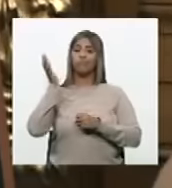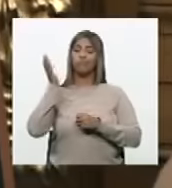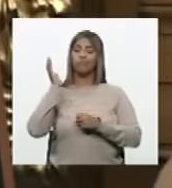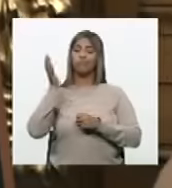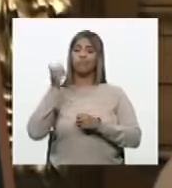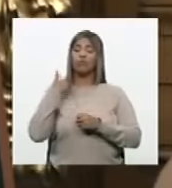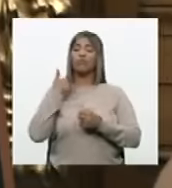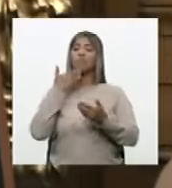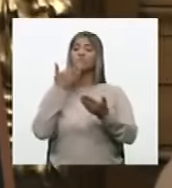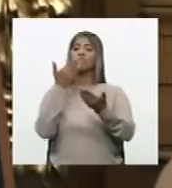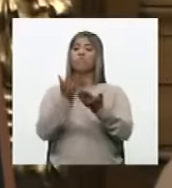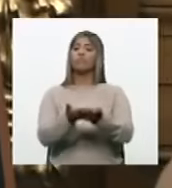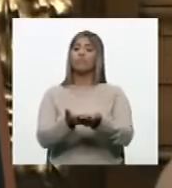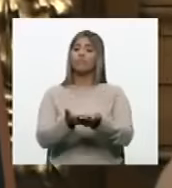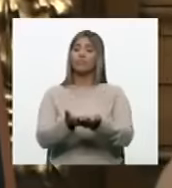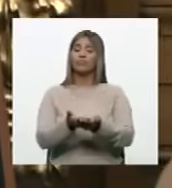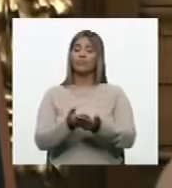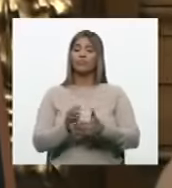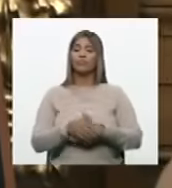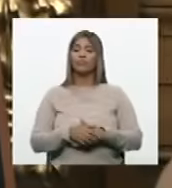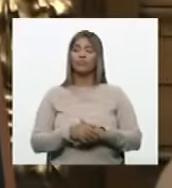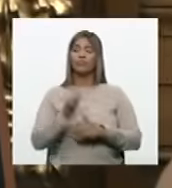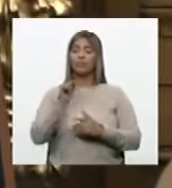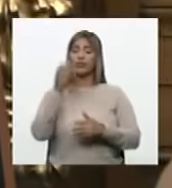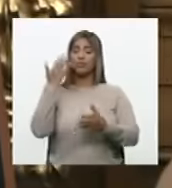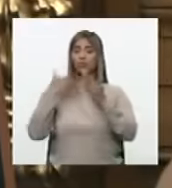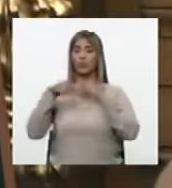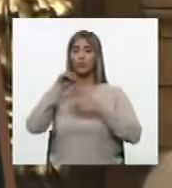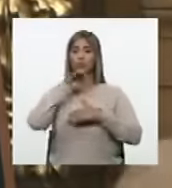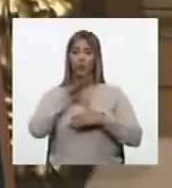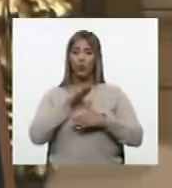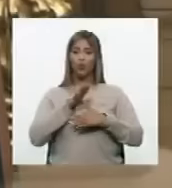le solicitó para ese entonces